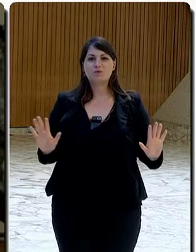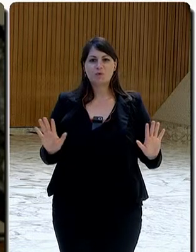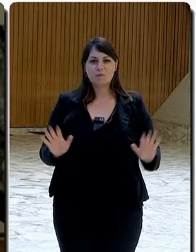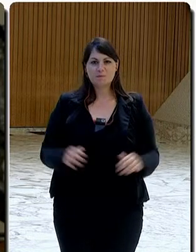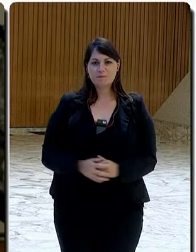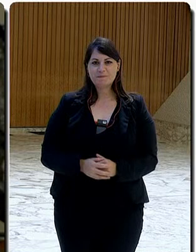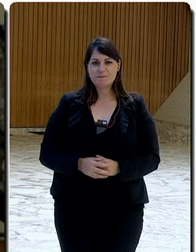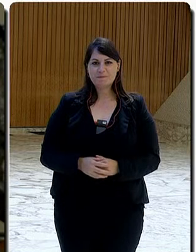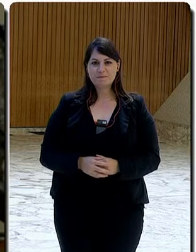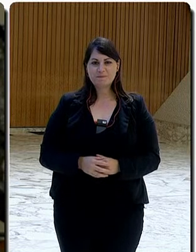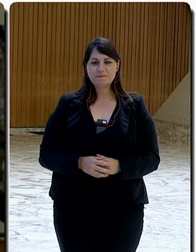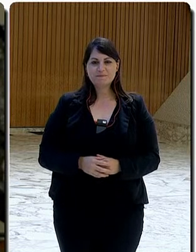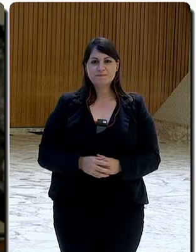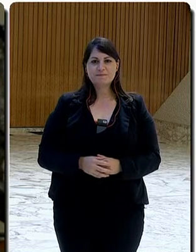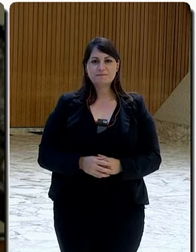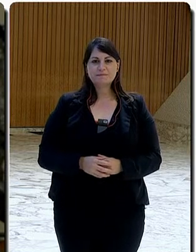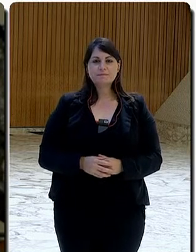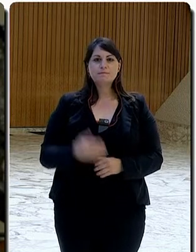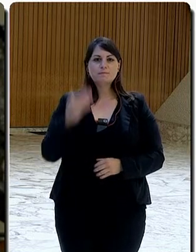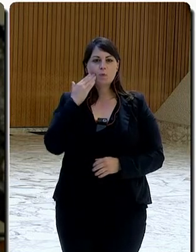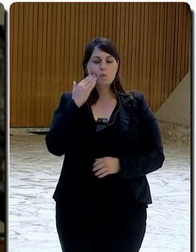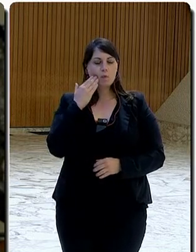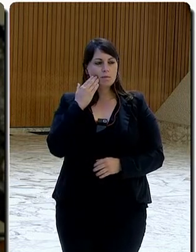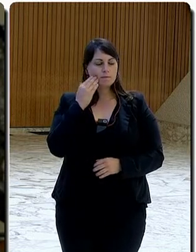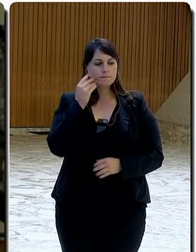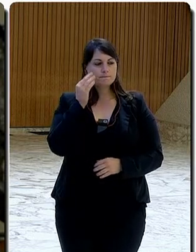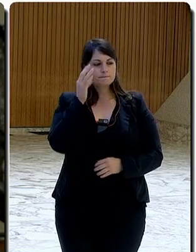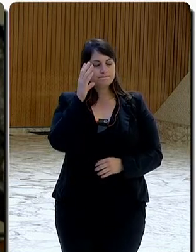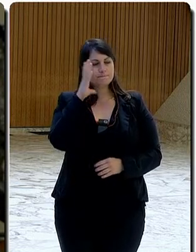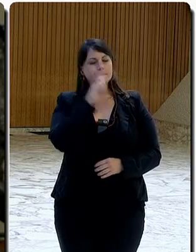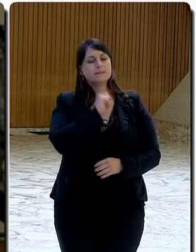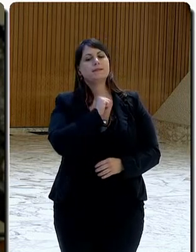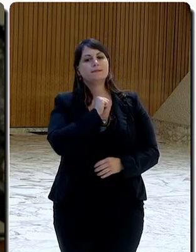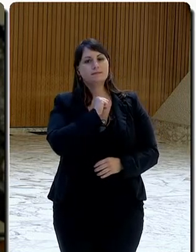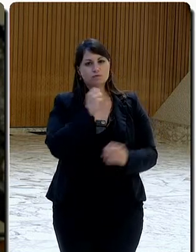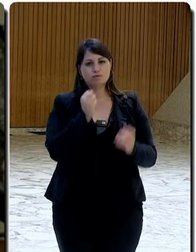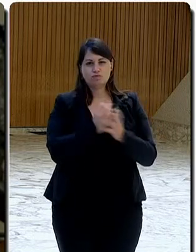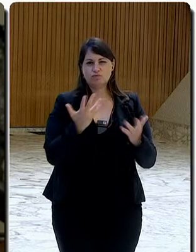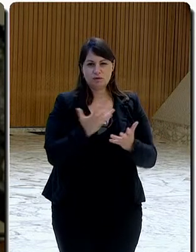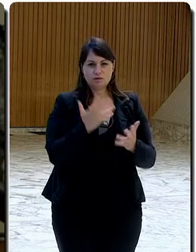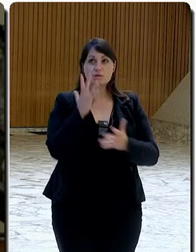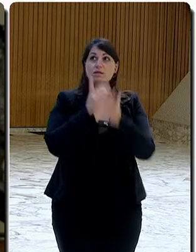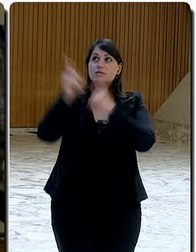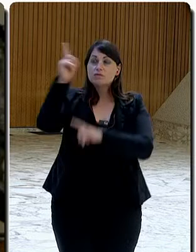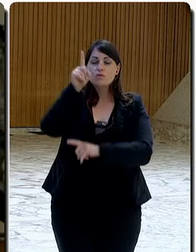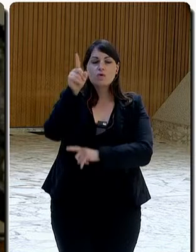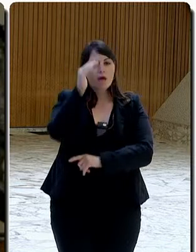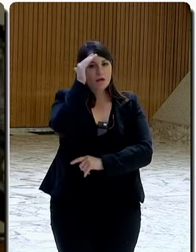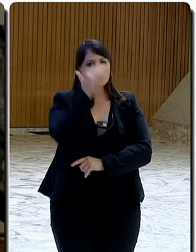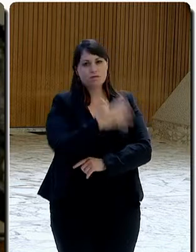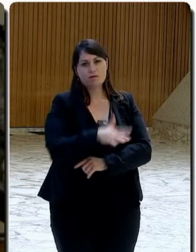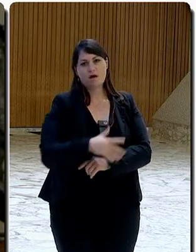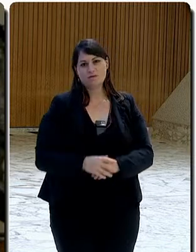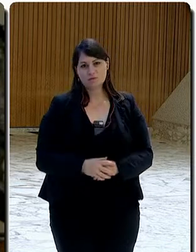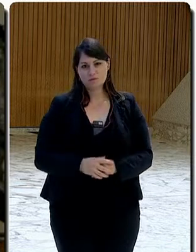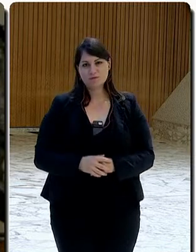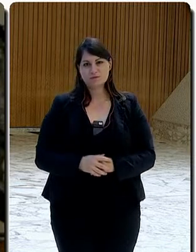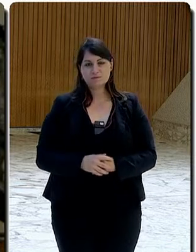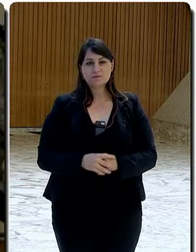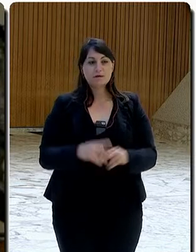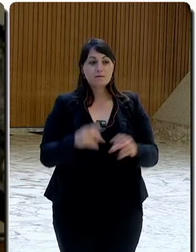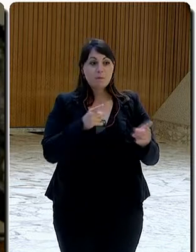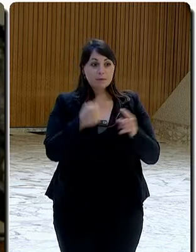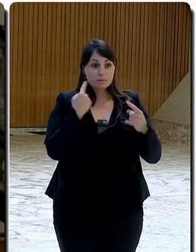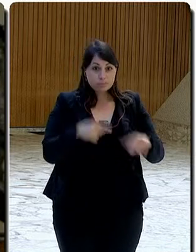Aquel hombre enseguida comprendió lo que pasaba. El Señor le había escuchado. Su vida cambió. El ateo se convirtió